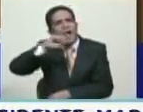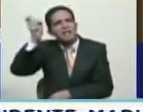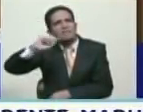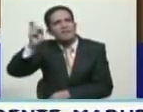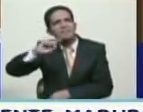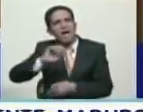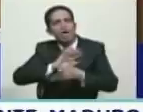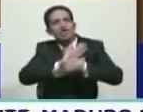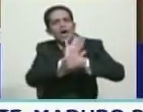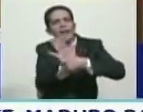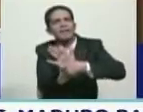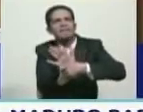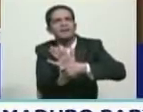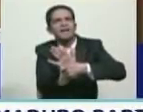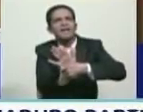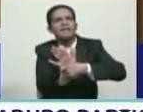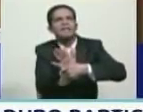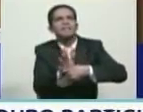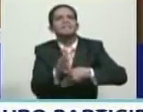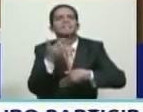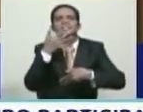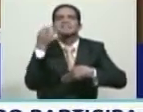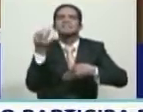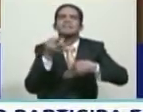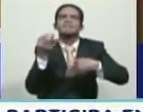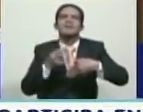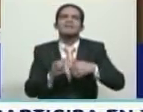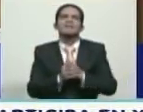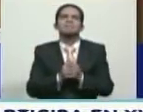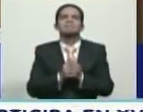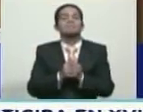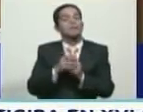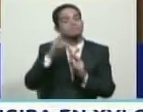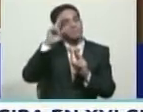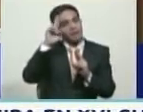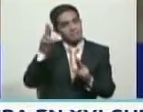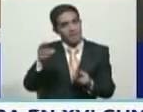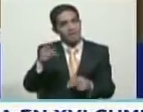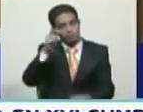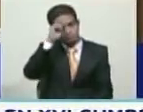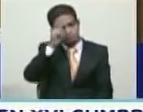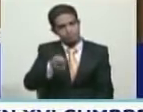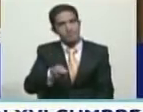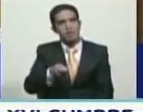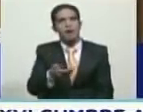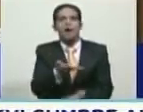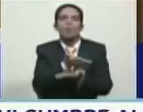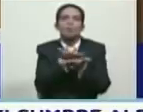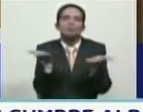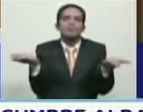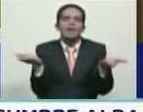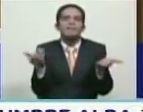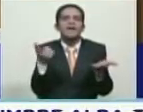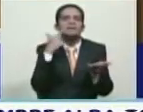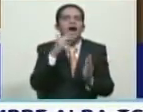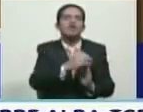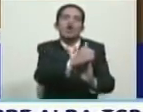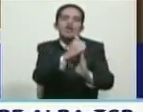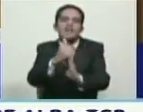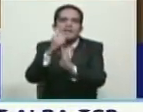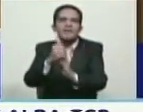TCP. Y de verdad, nuestro respeto, nuestra admiración a usted, a nuestros líderes, al